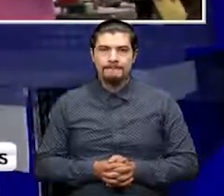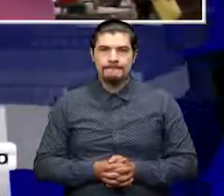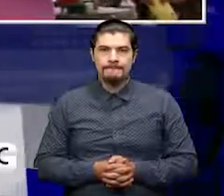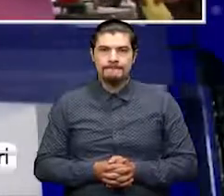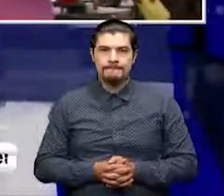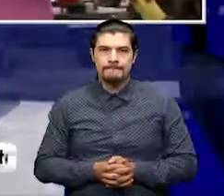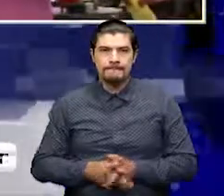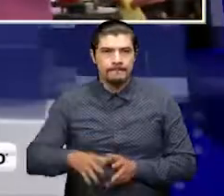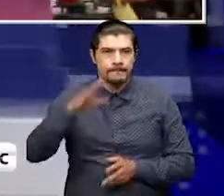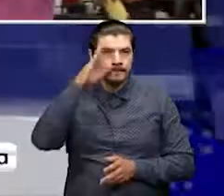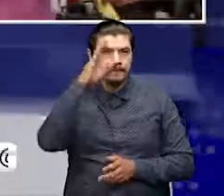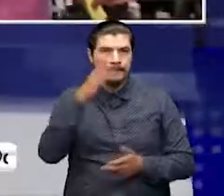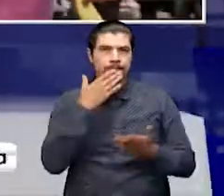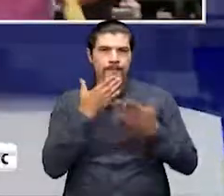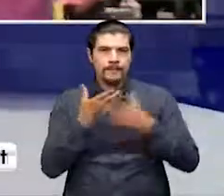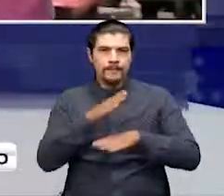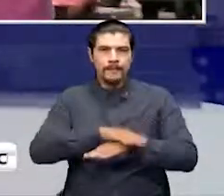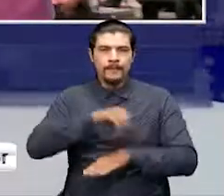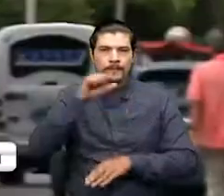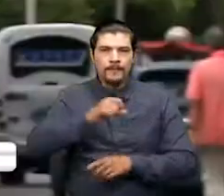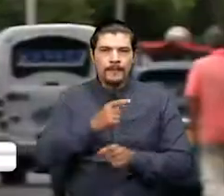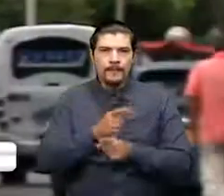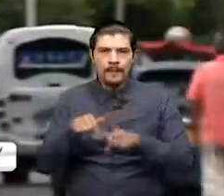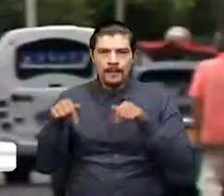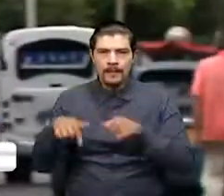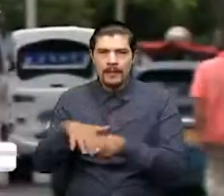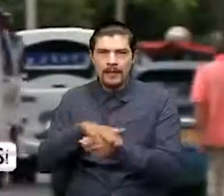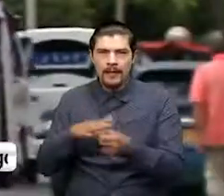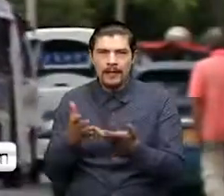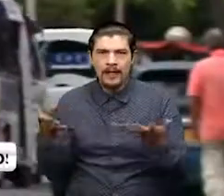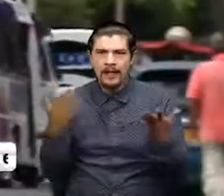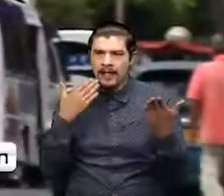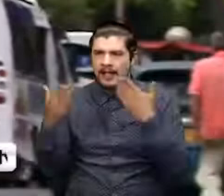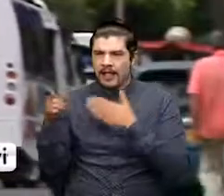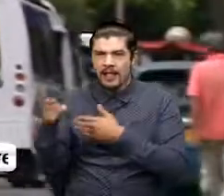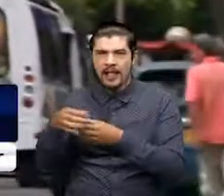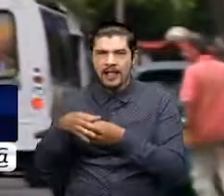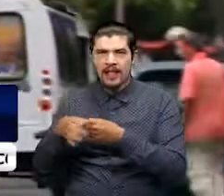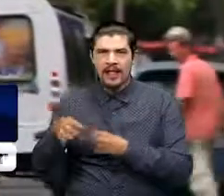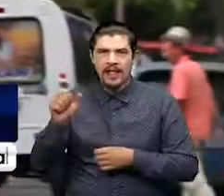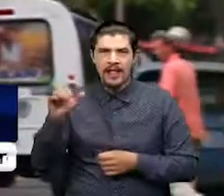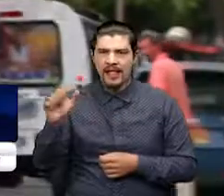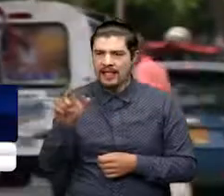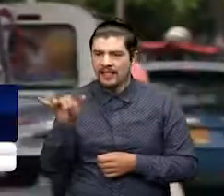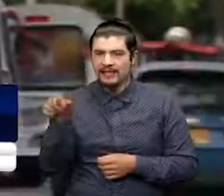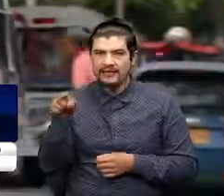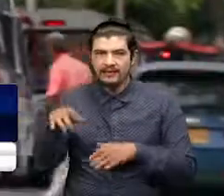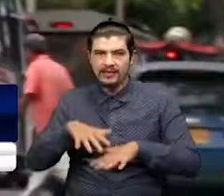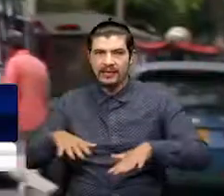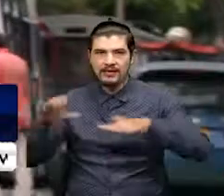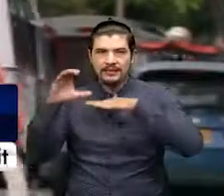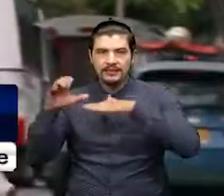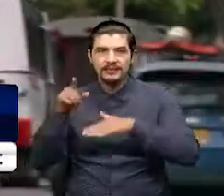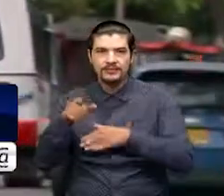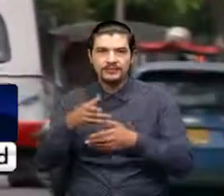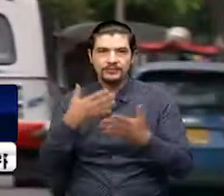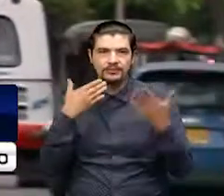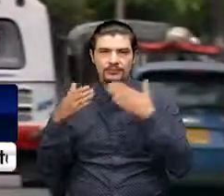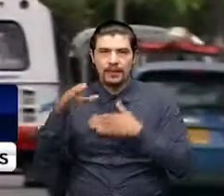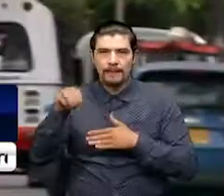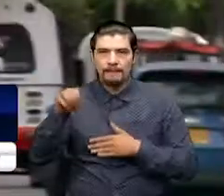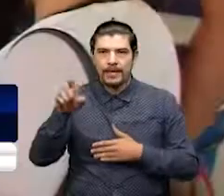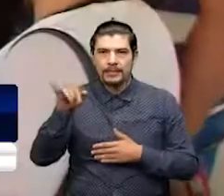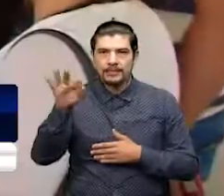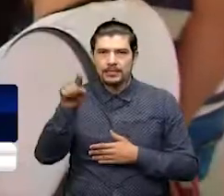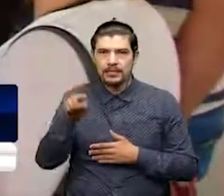hola muy buenas tardes pues este hecho se registró en zonas rurales del municipio de karina en catatumbo conocidas como mesitas y planadas